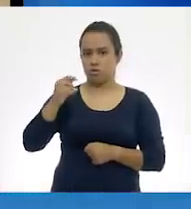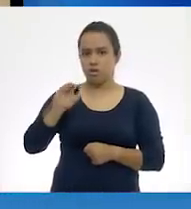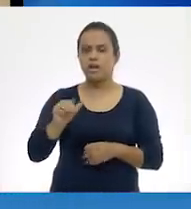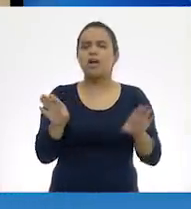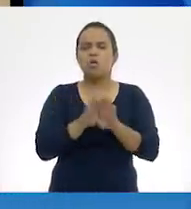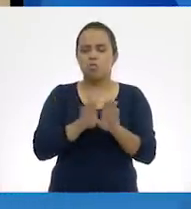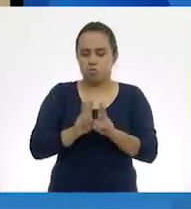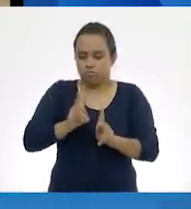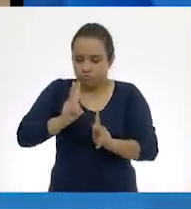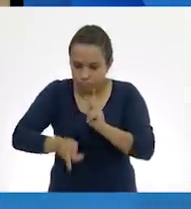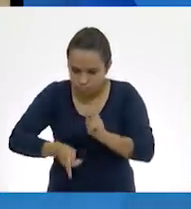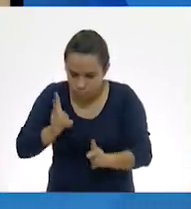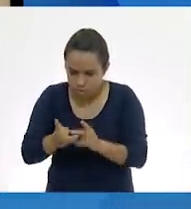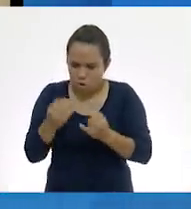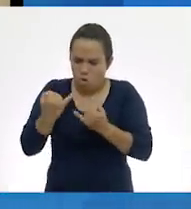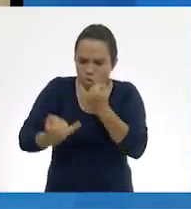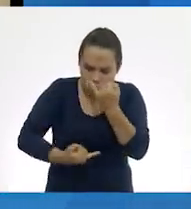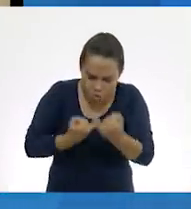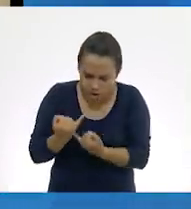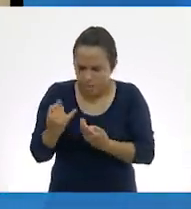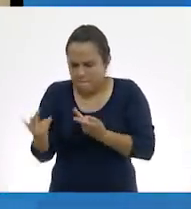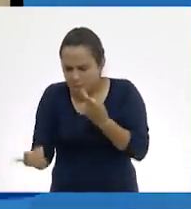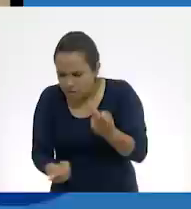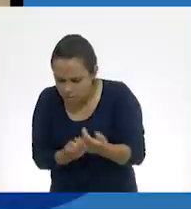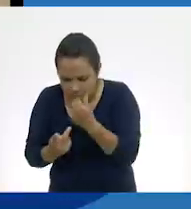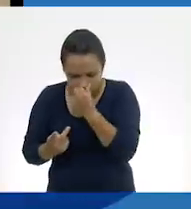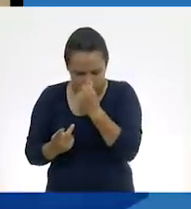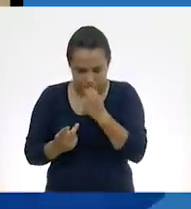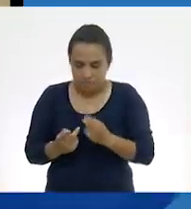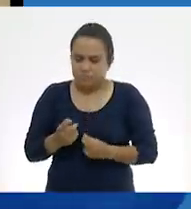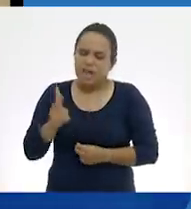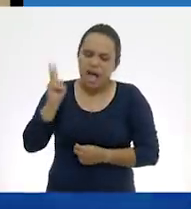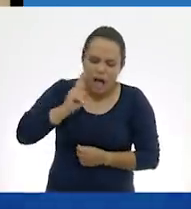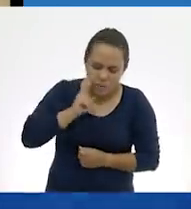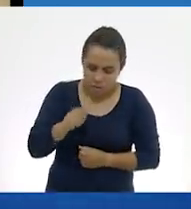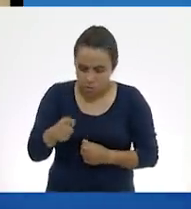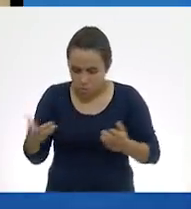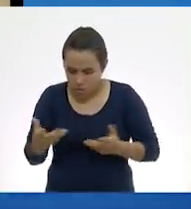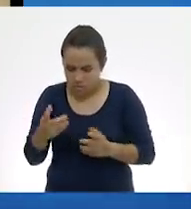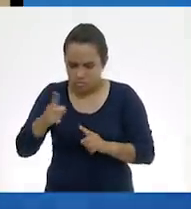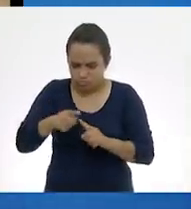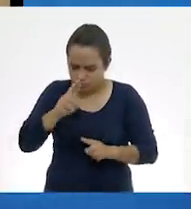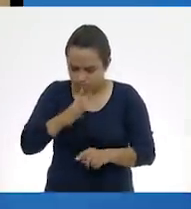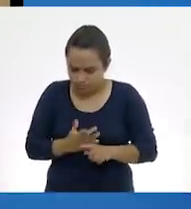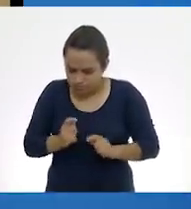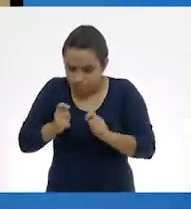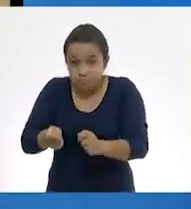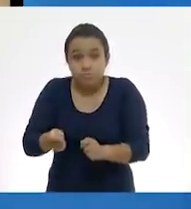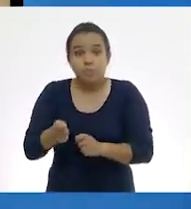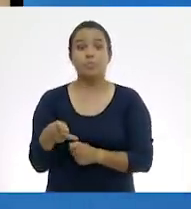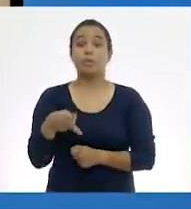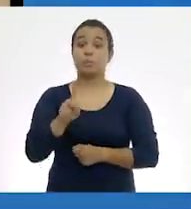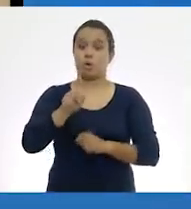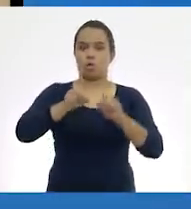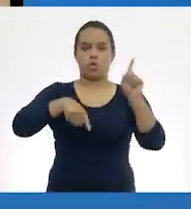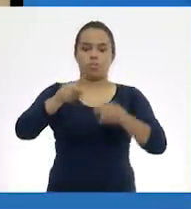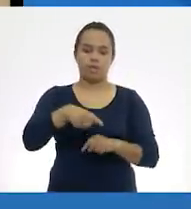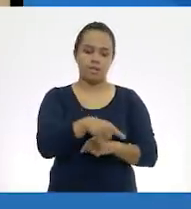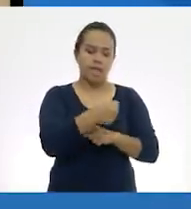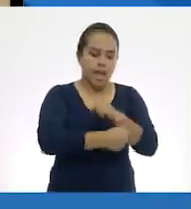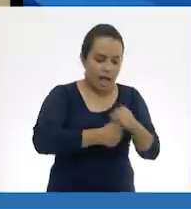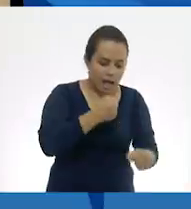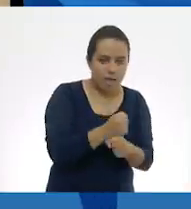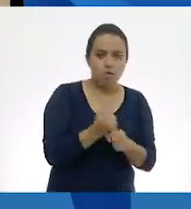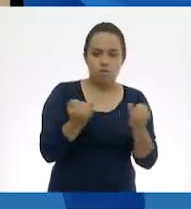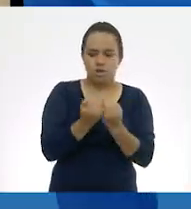de pláticas, de jugar, de hacer preguntas, de poner ciertos retos y algunas tareas. Pero todo esto va a depender de la edad y